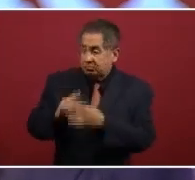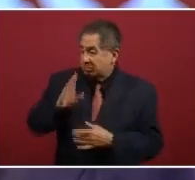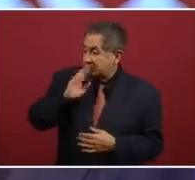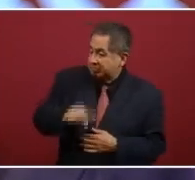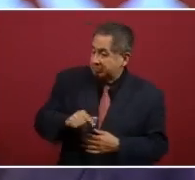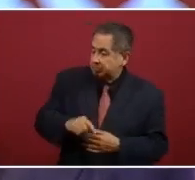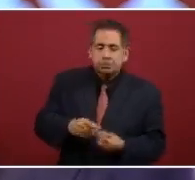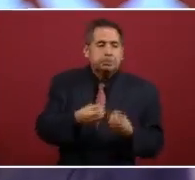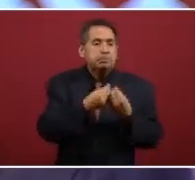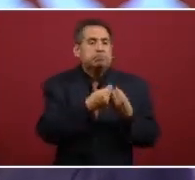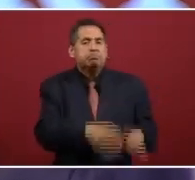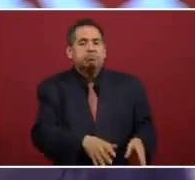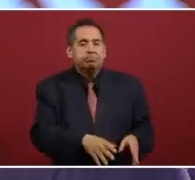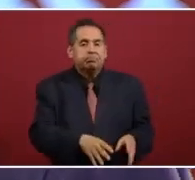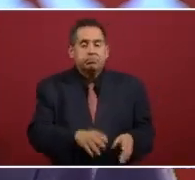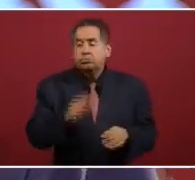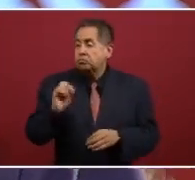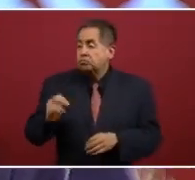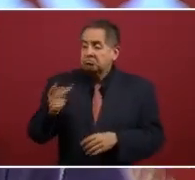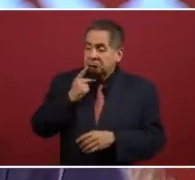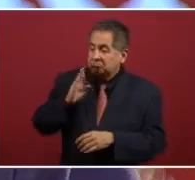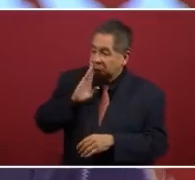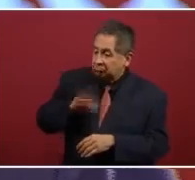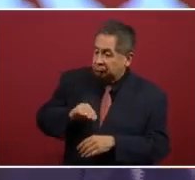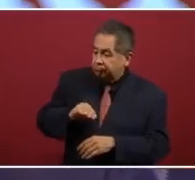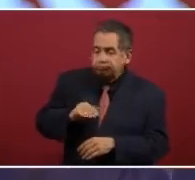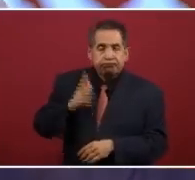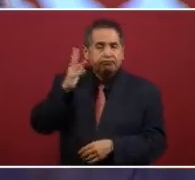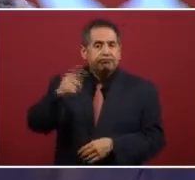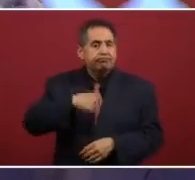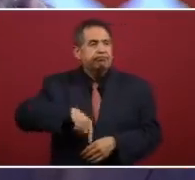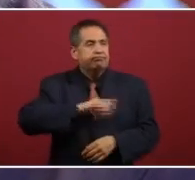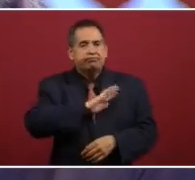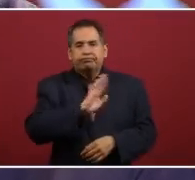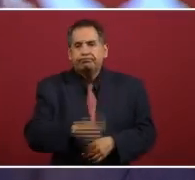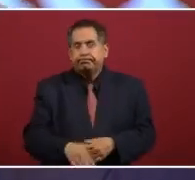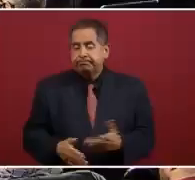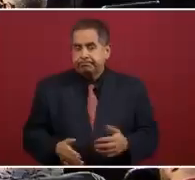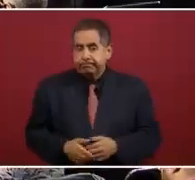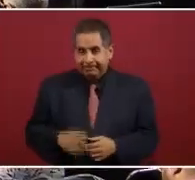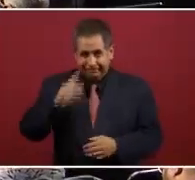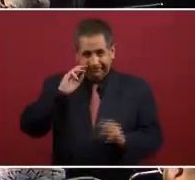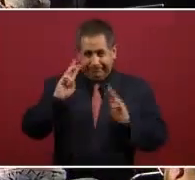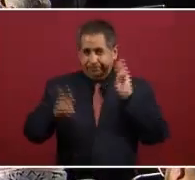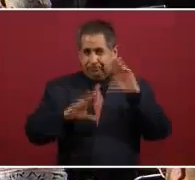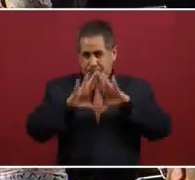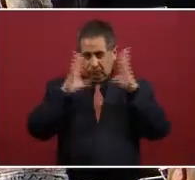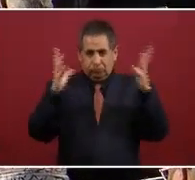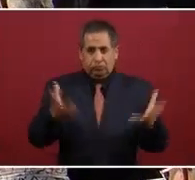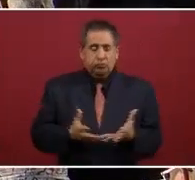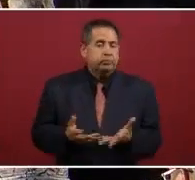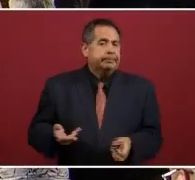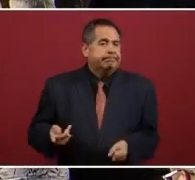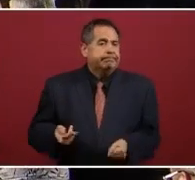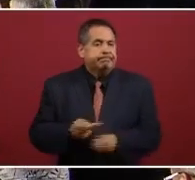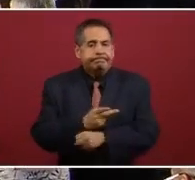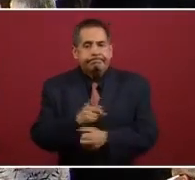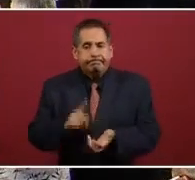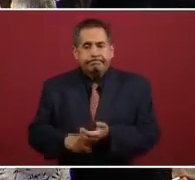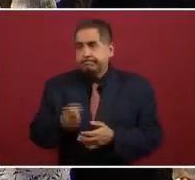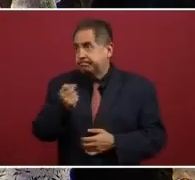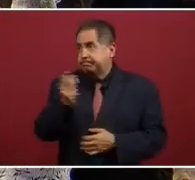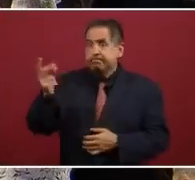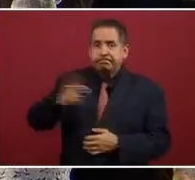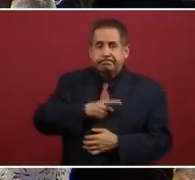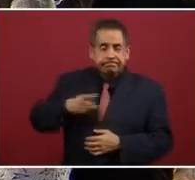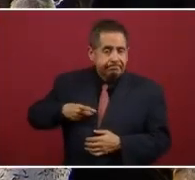políticas hacia la muerte. Visto globalmente, este dilema se traduce en